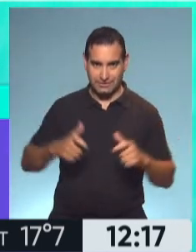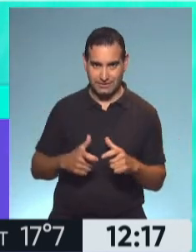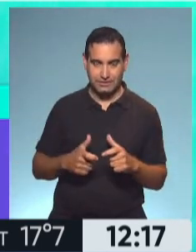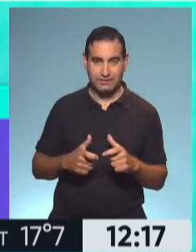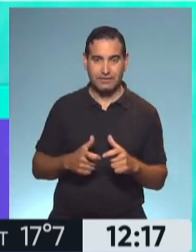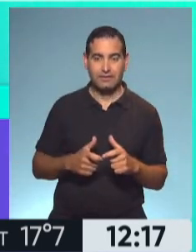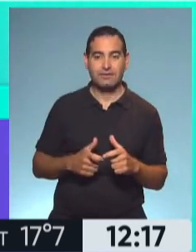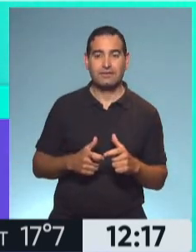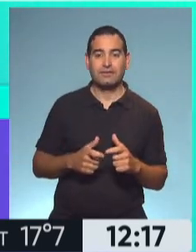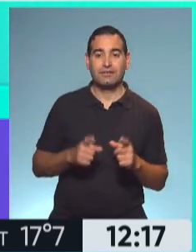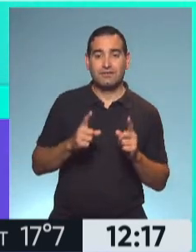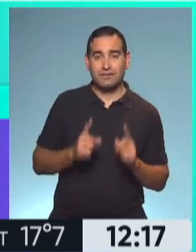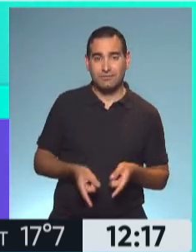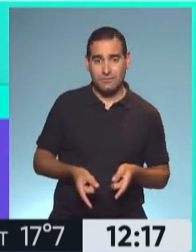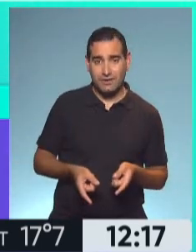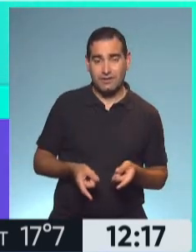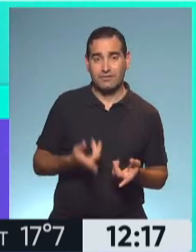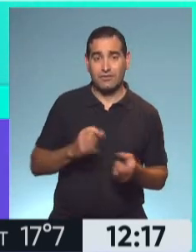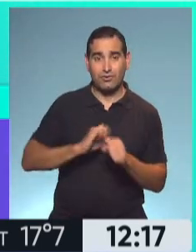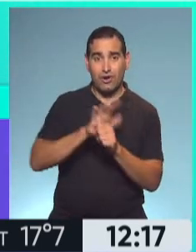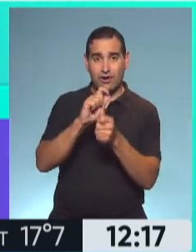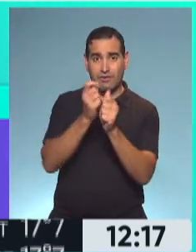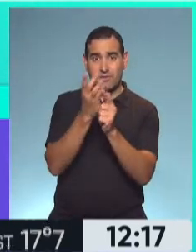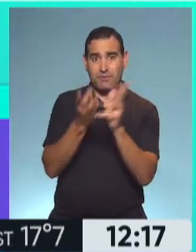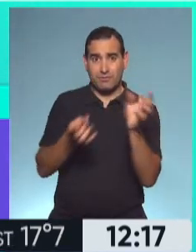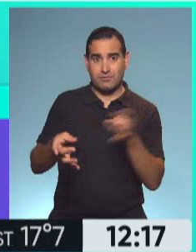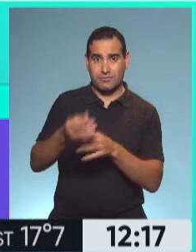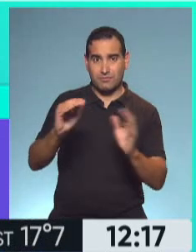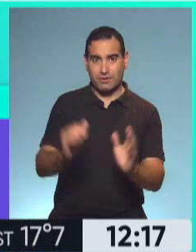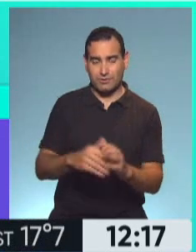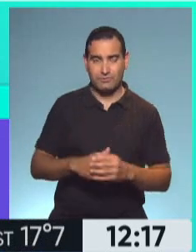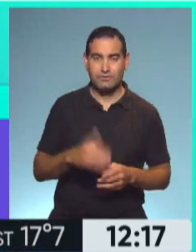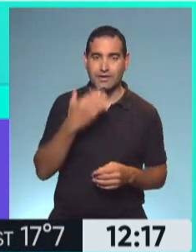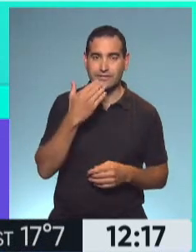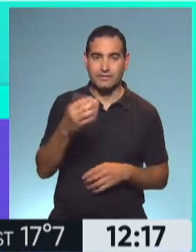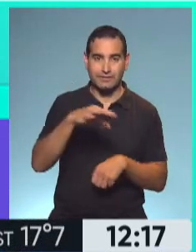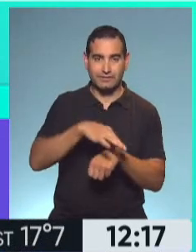para morigerar el impacto de estas nuevas variantes que están entre nosotros. Muy amable,